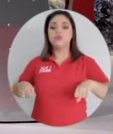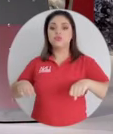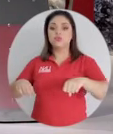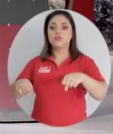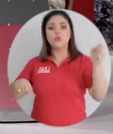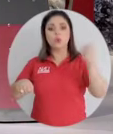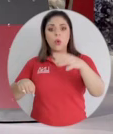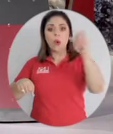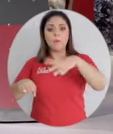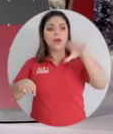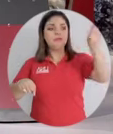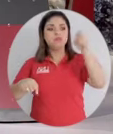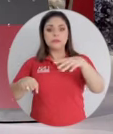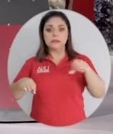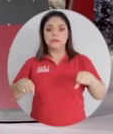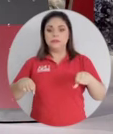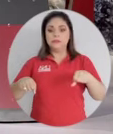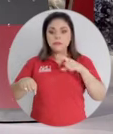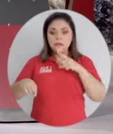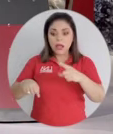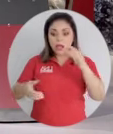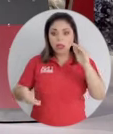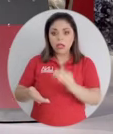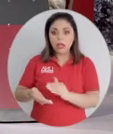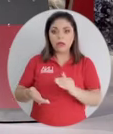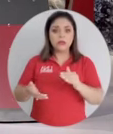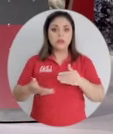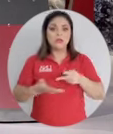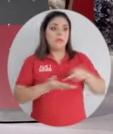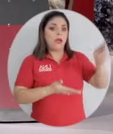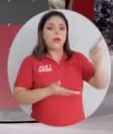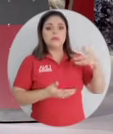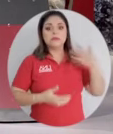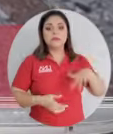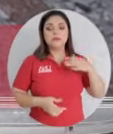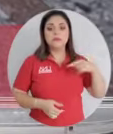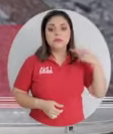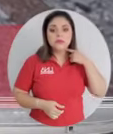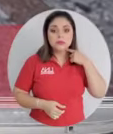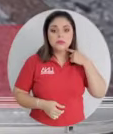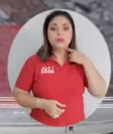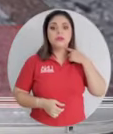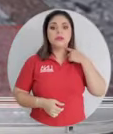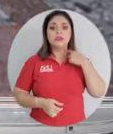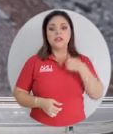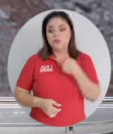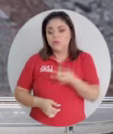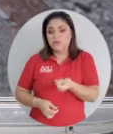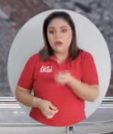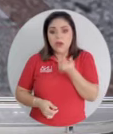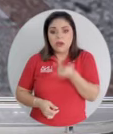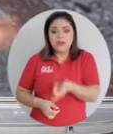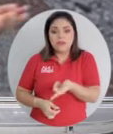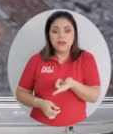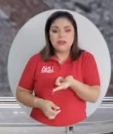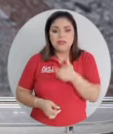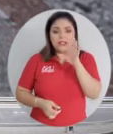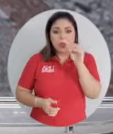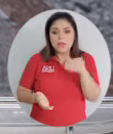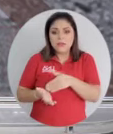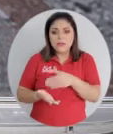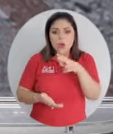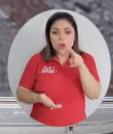uno va a comprar. Ah, Lo sí, que no, es un día increíble. yo salí con una bolsita pequeñita del supermercado y dejé 50,000 colones. Yo dije, pero